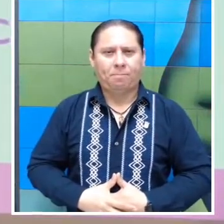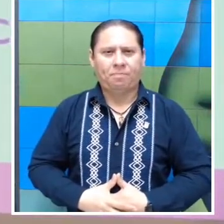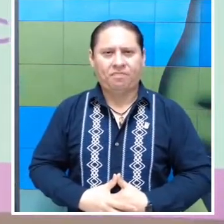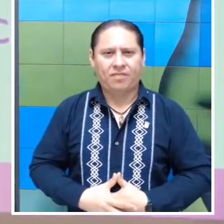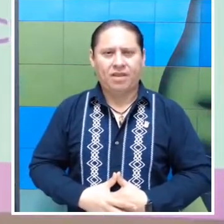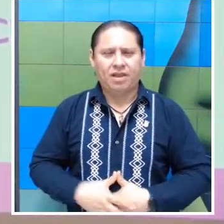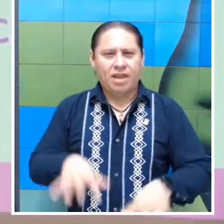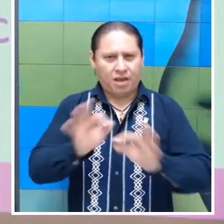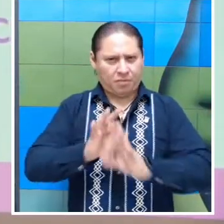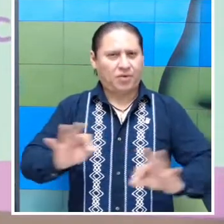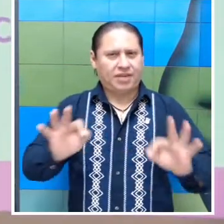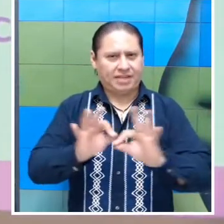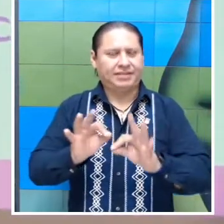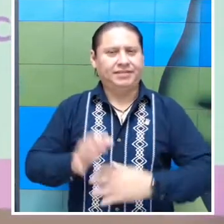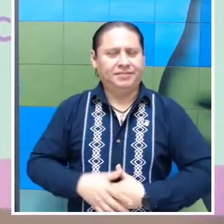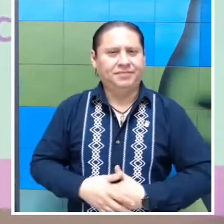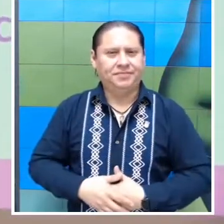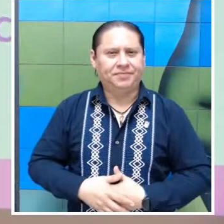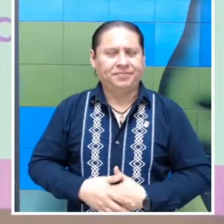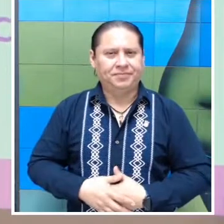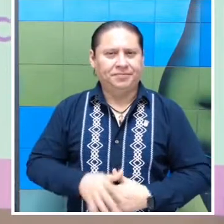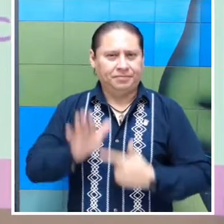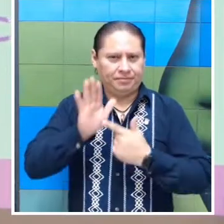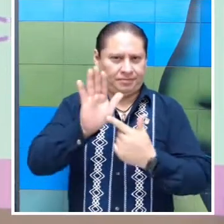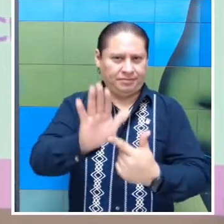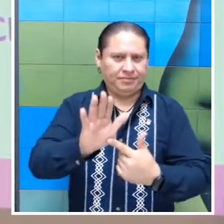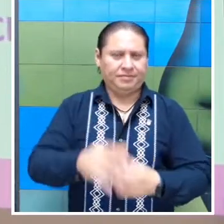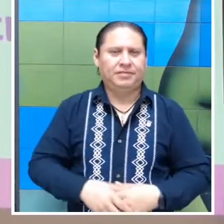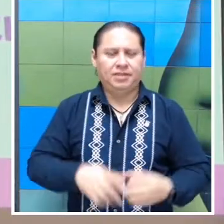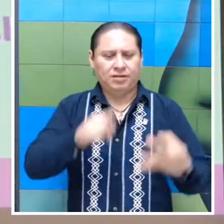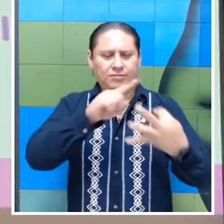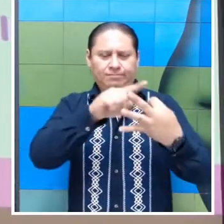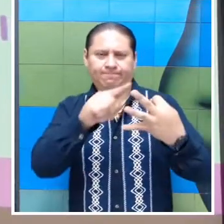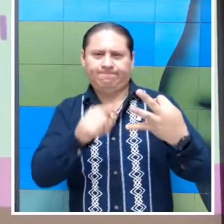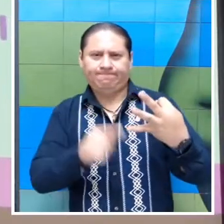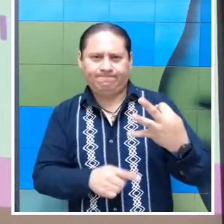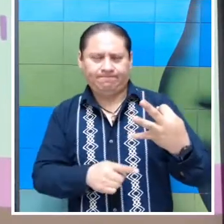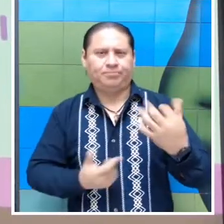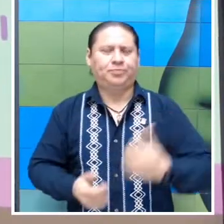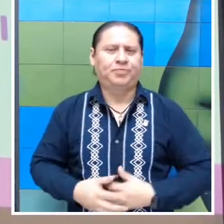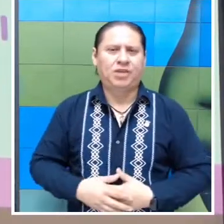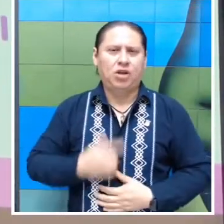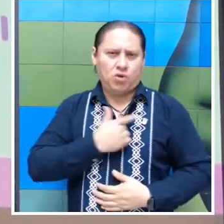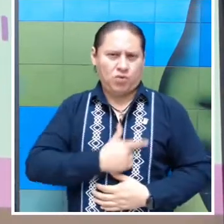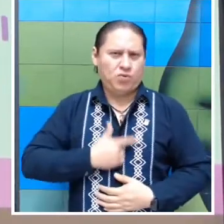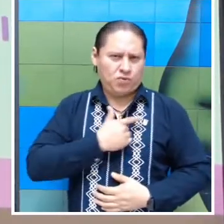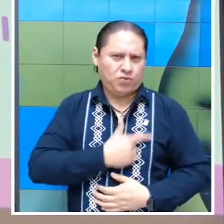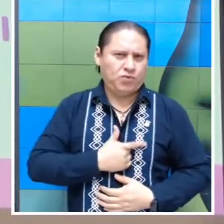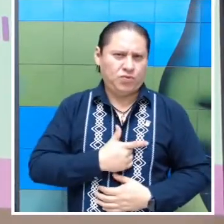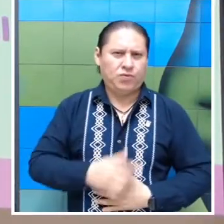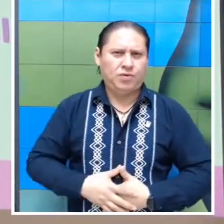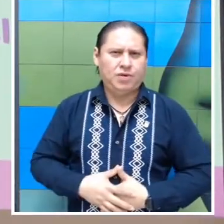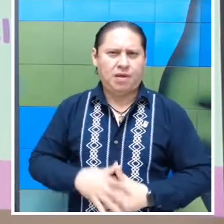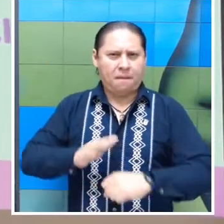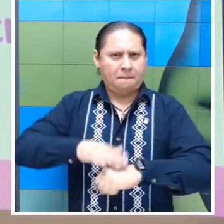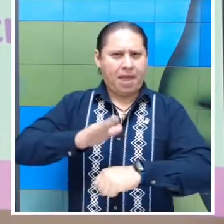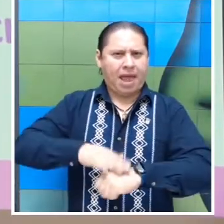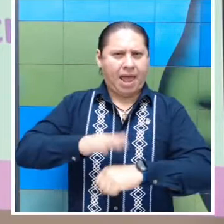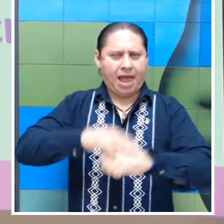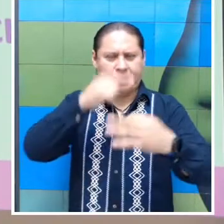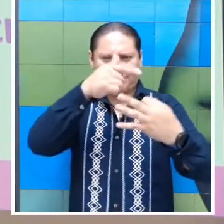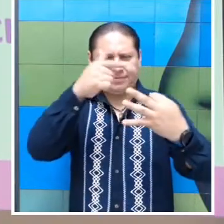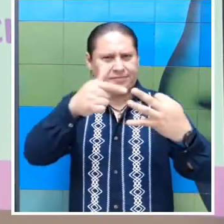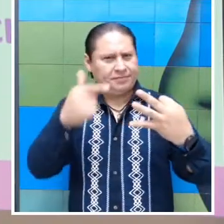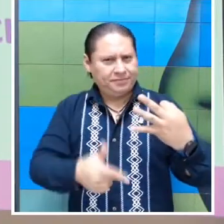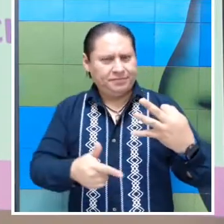Aquí viene lo más importante, las categorías. Nos gustó hacer más categorías de